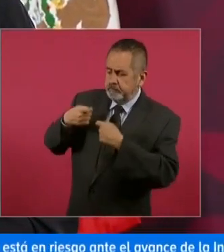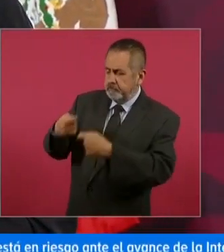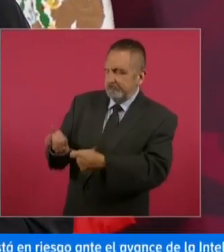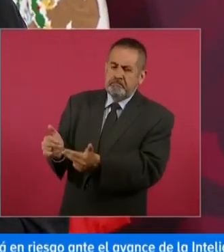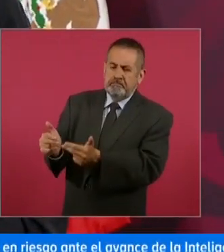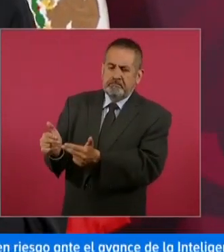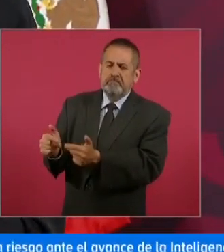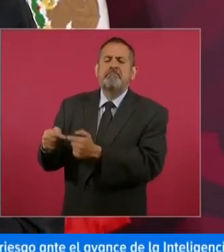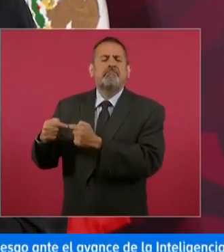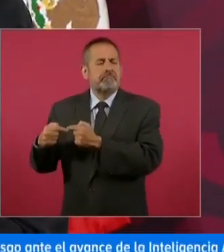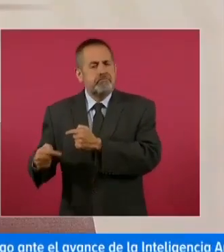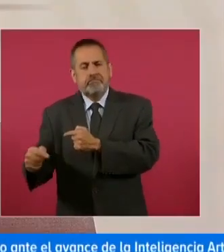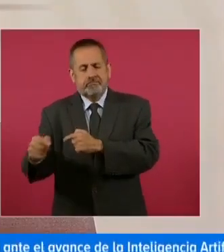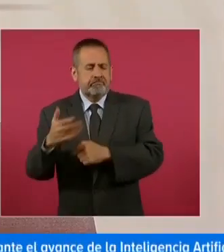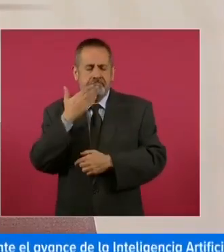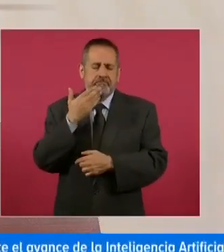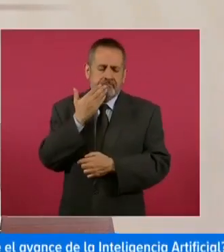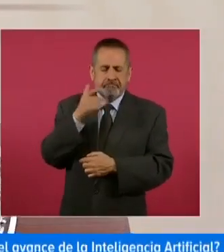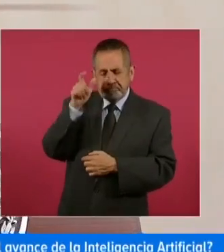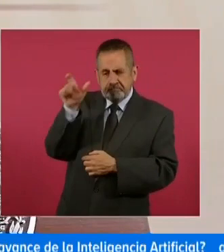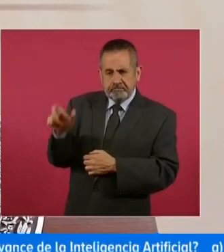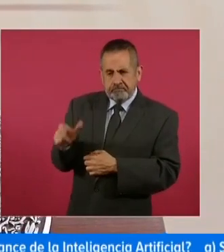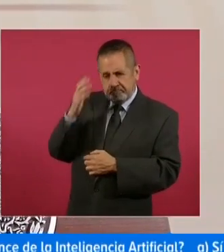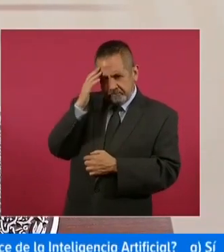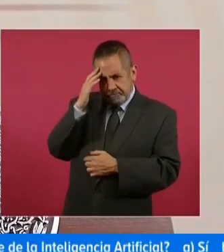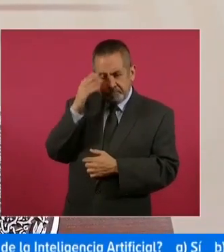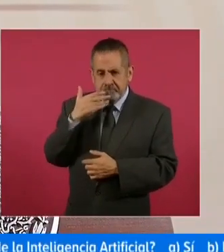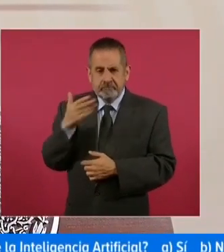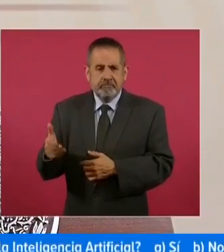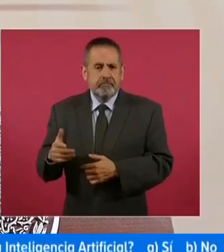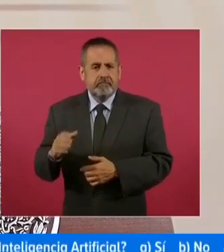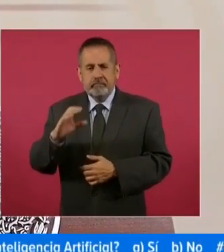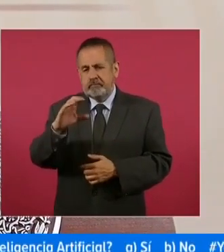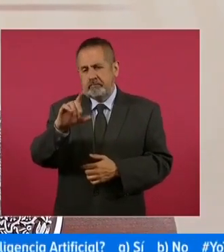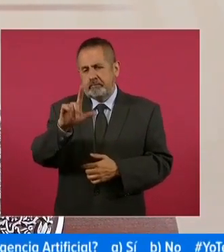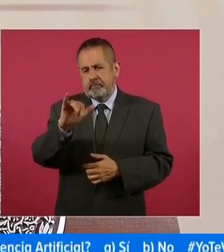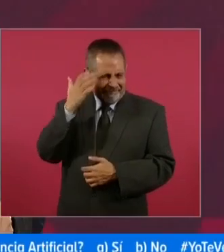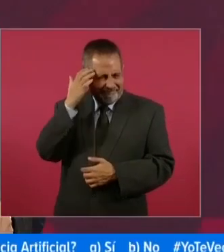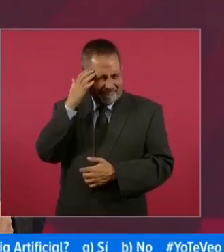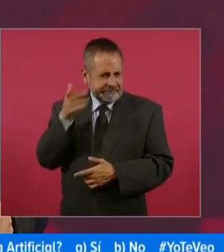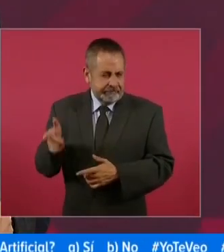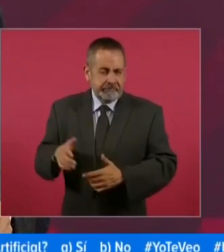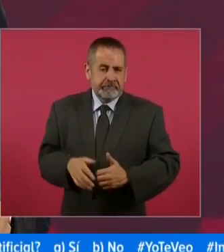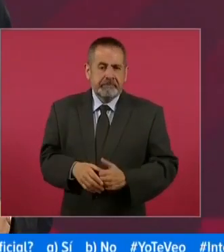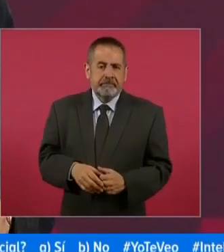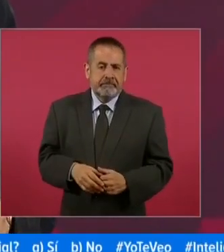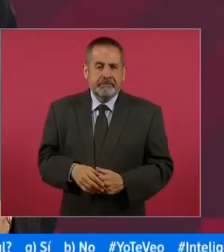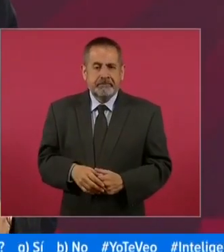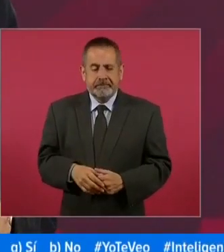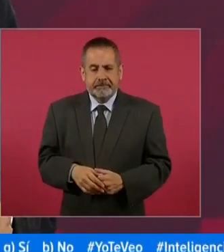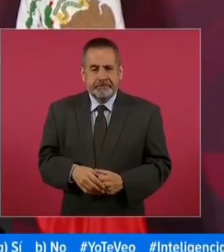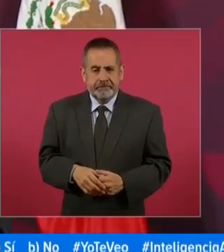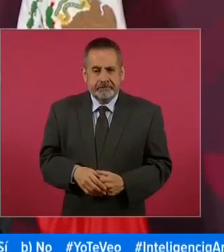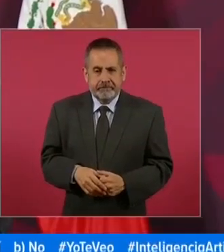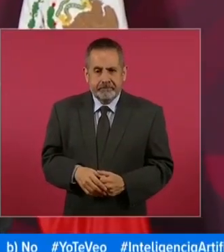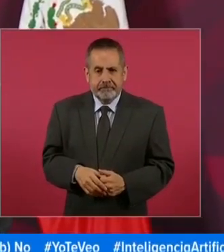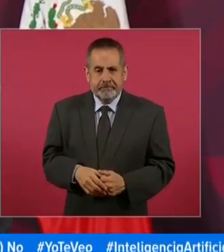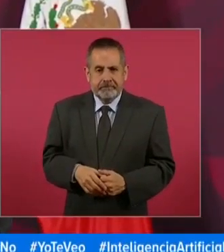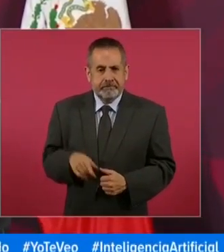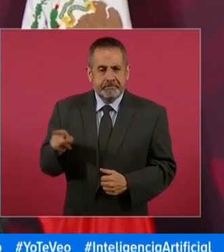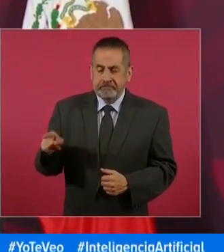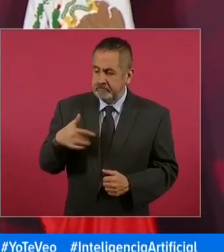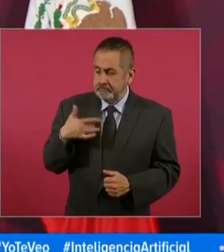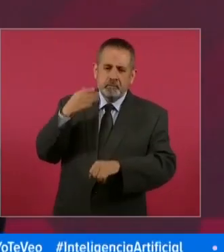generacional conozco a Claudia muy bien y